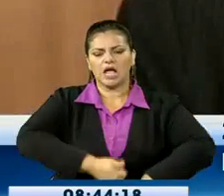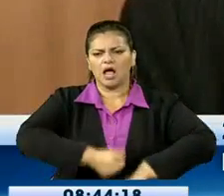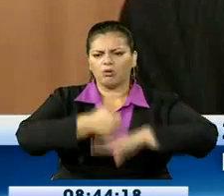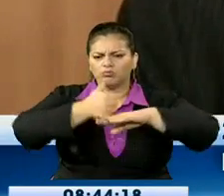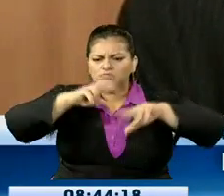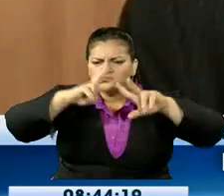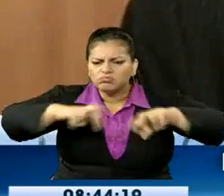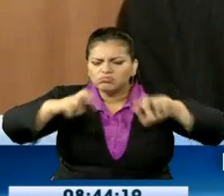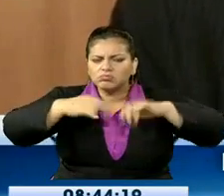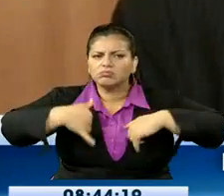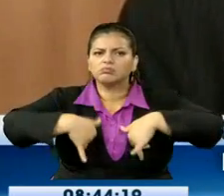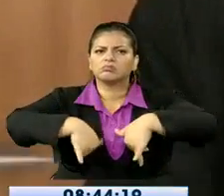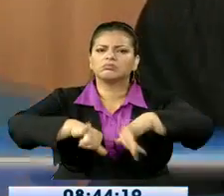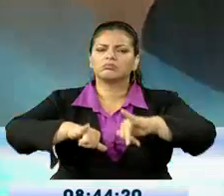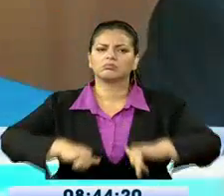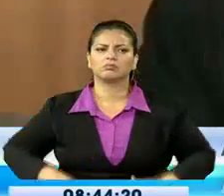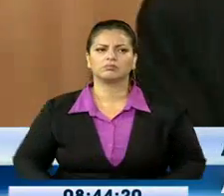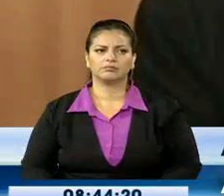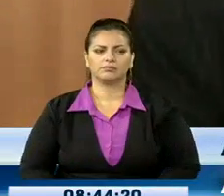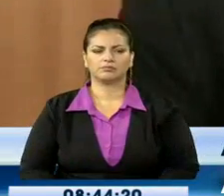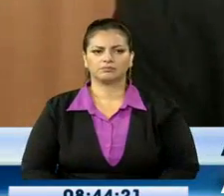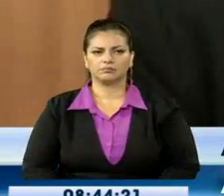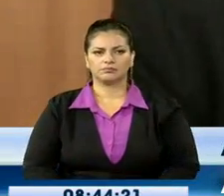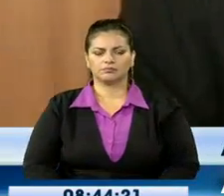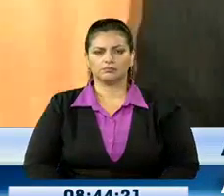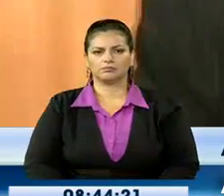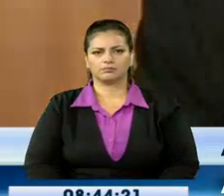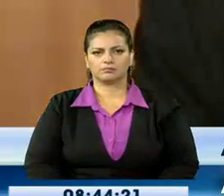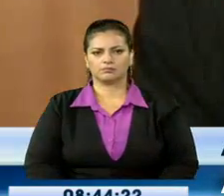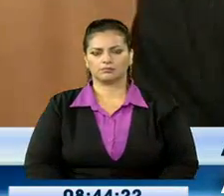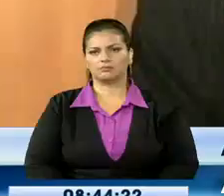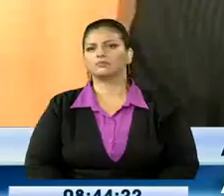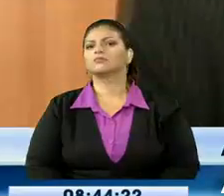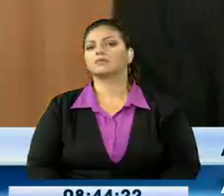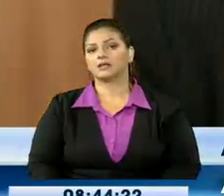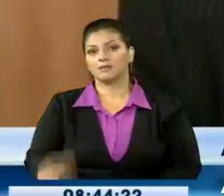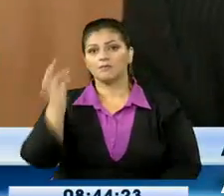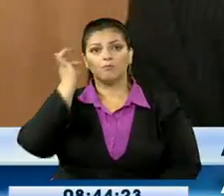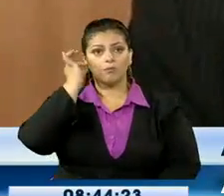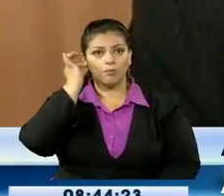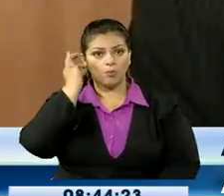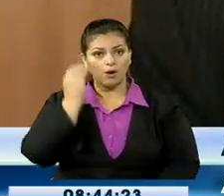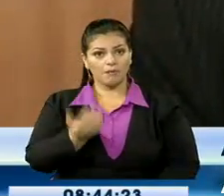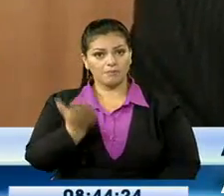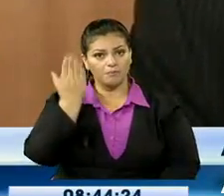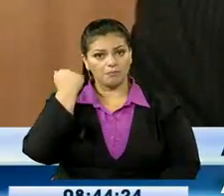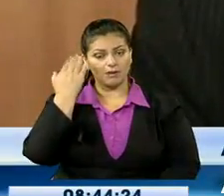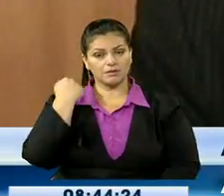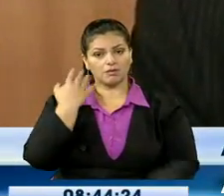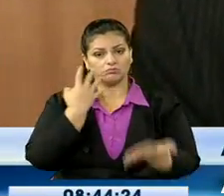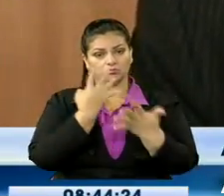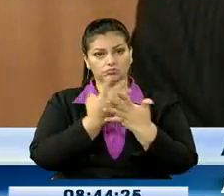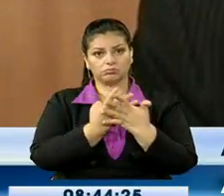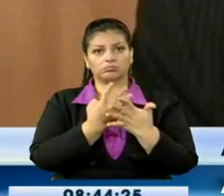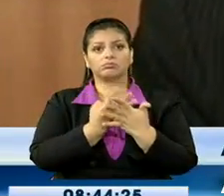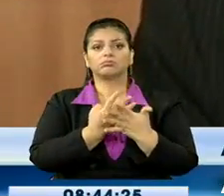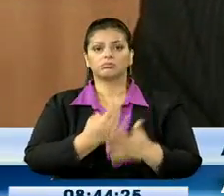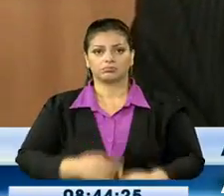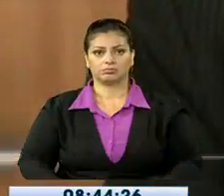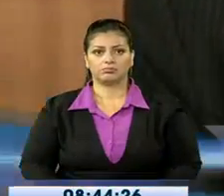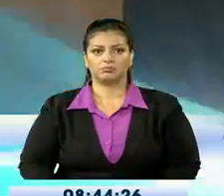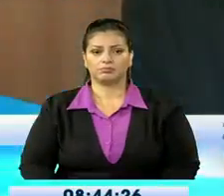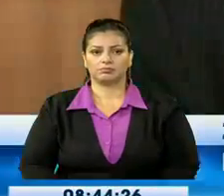las personas, en este caso la fémina, viene a su conviviente detenido también por las mismas